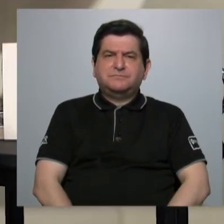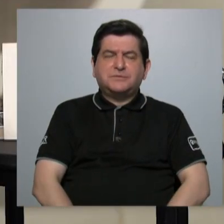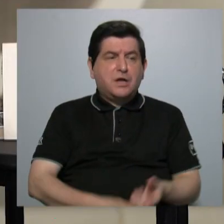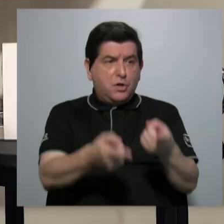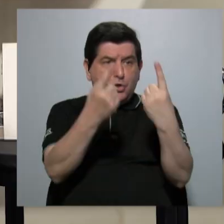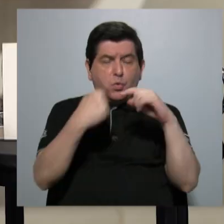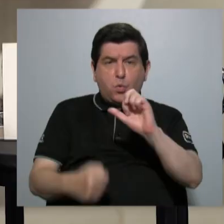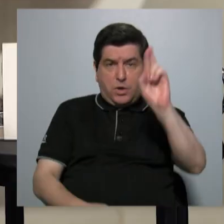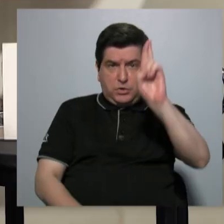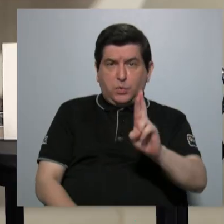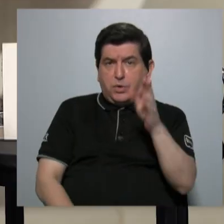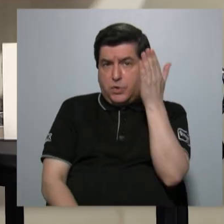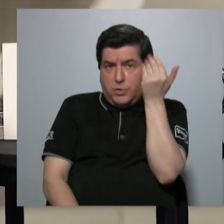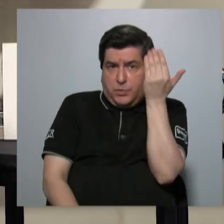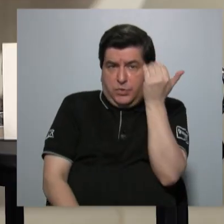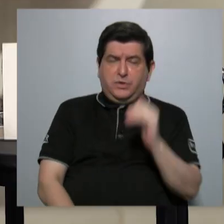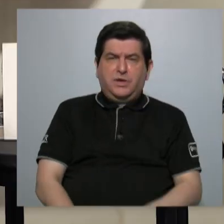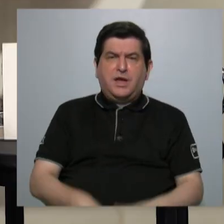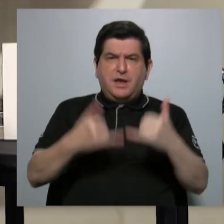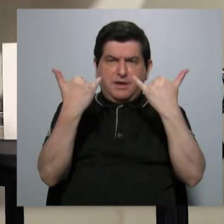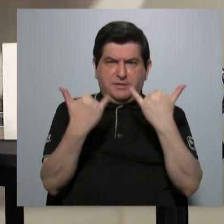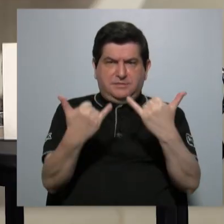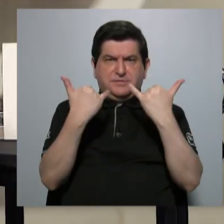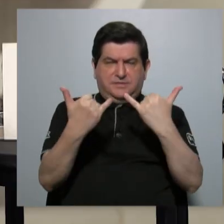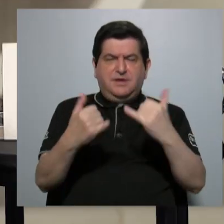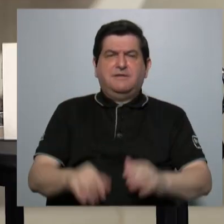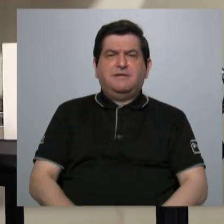Regreso a Costa Rica porque, bueno, ya la orquesta